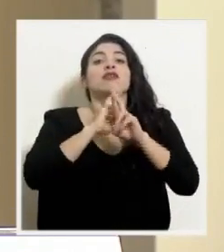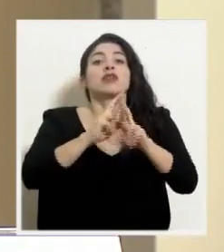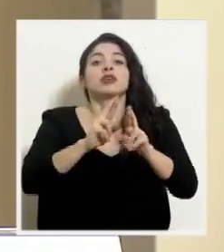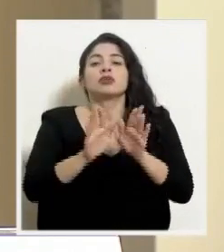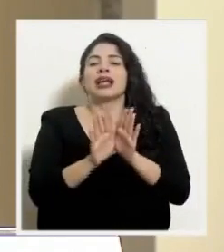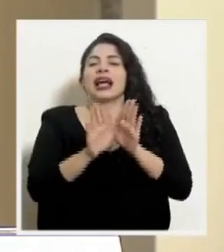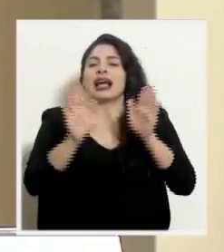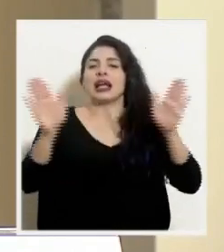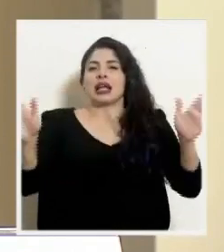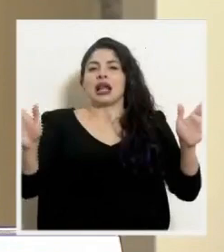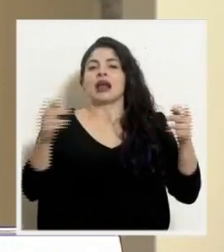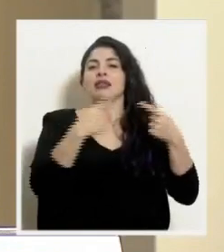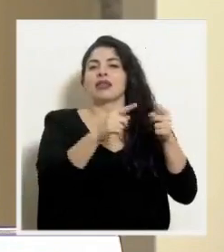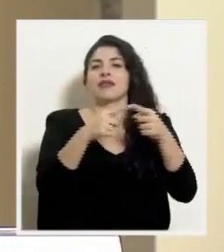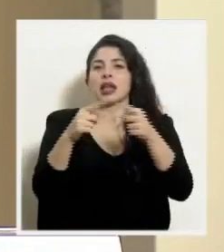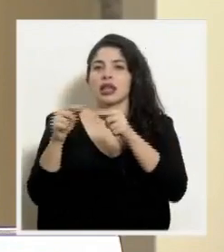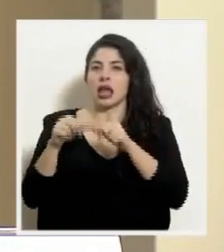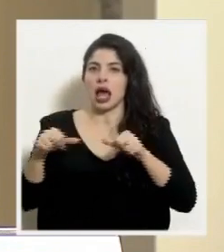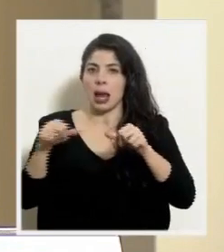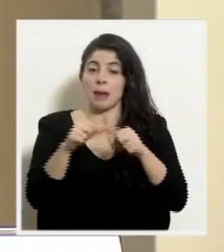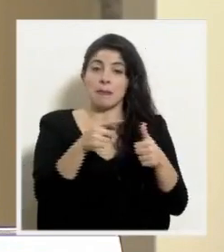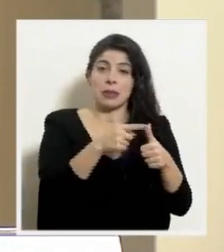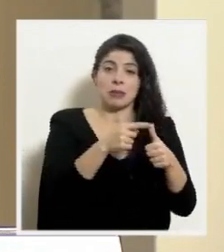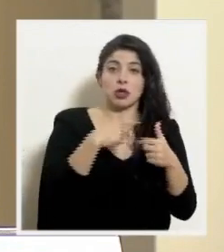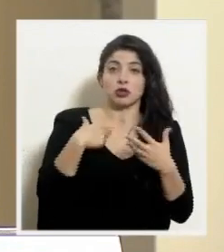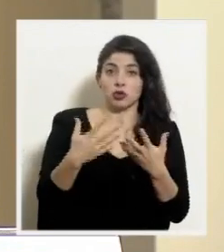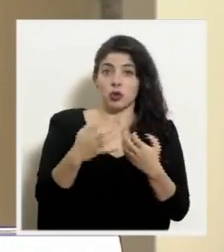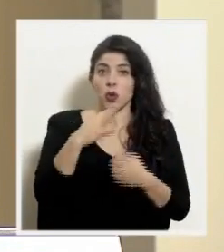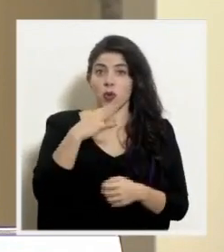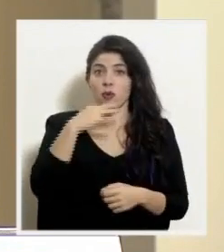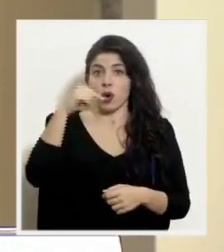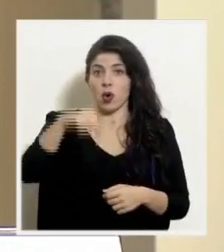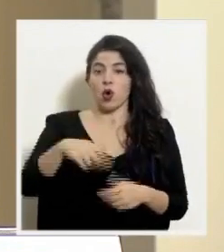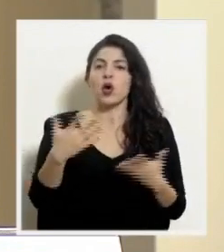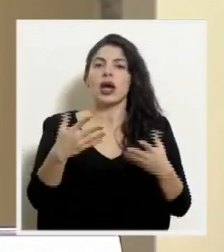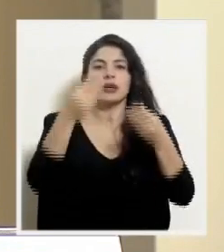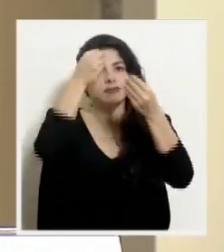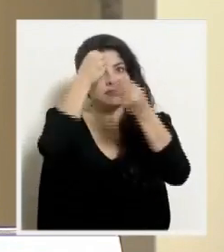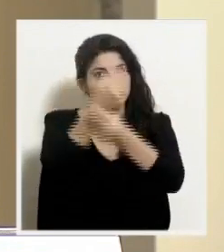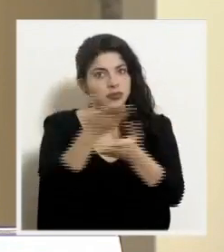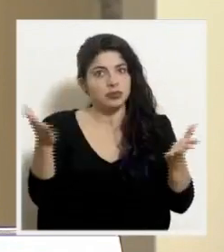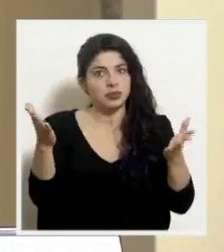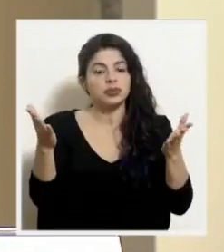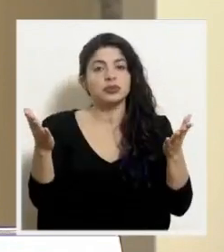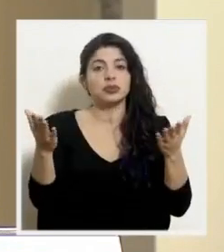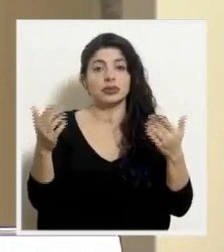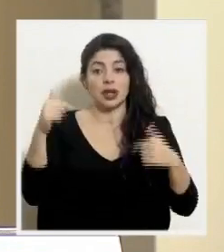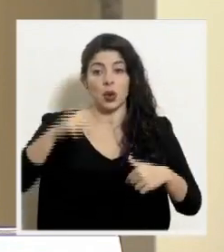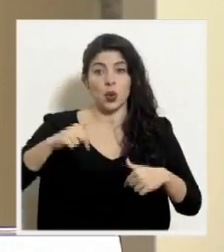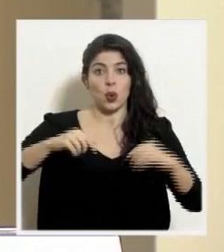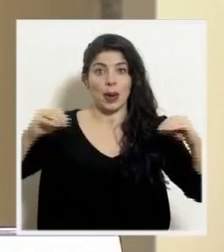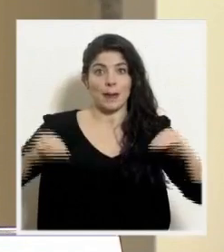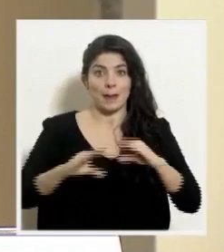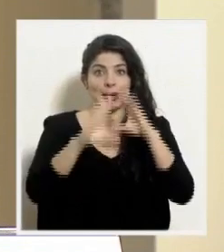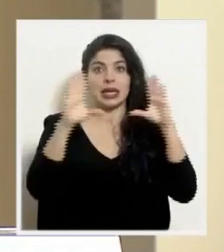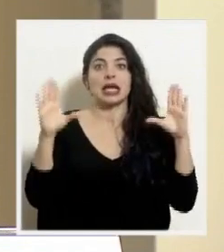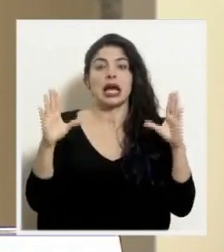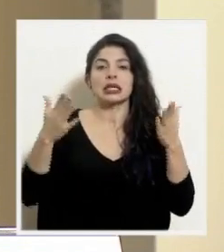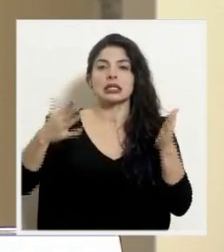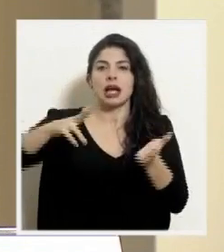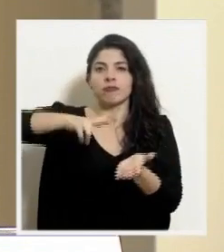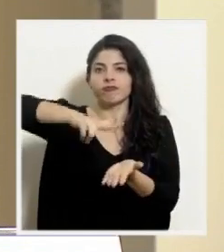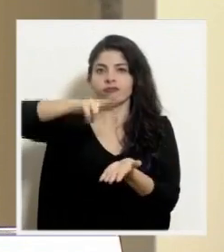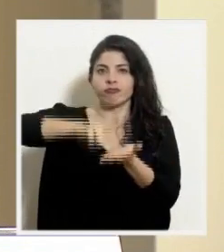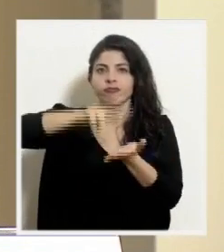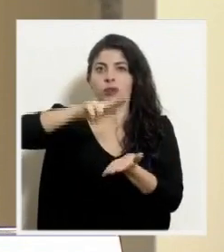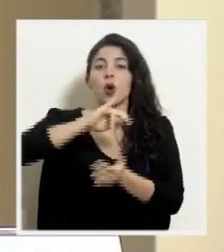varios sentidos. El primero de ellos que quiero conversar hoy es anunciar que hemos, durante esta mañana, aprobado